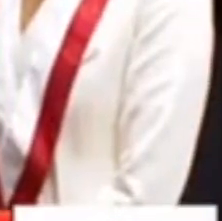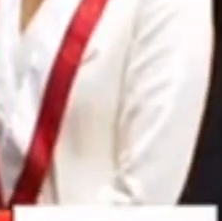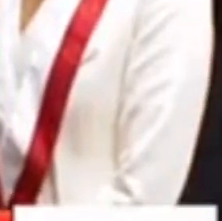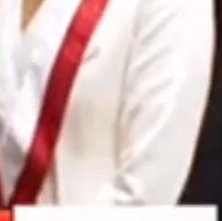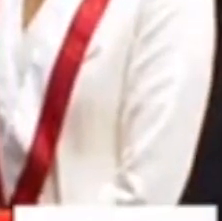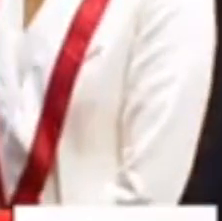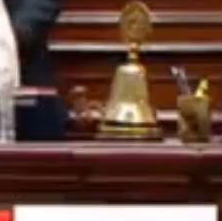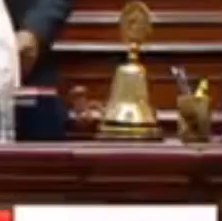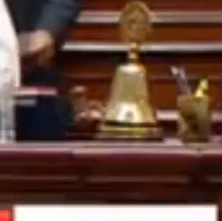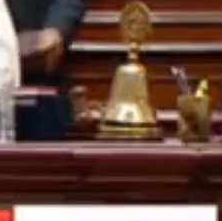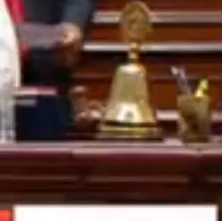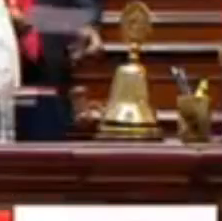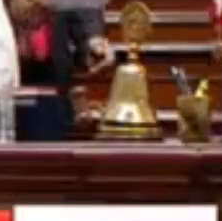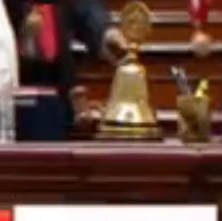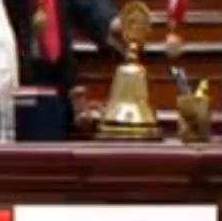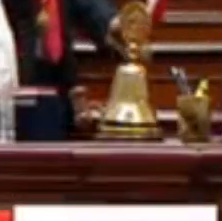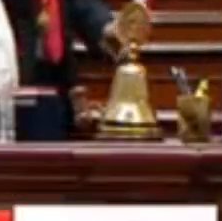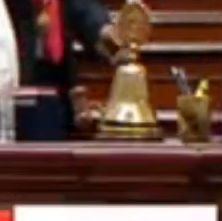demanden.